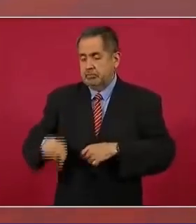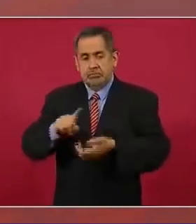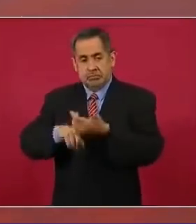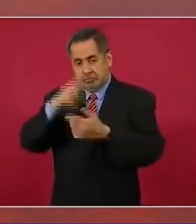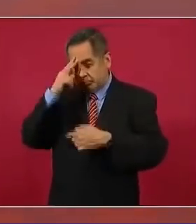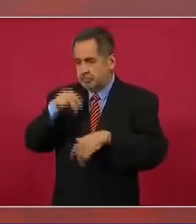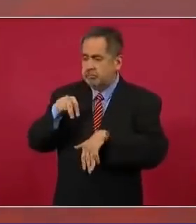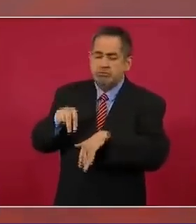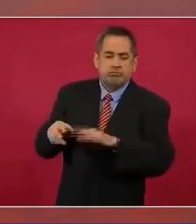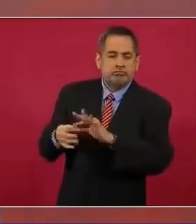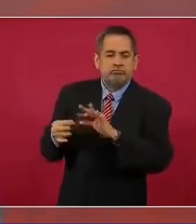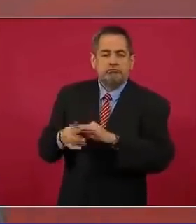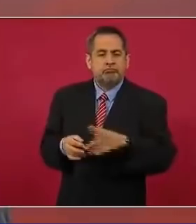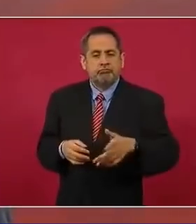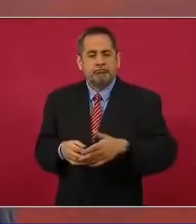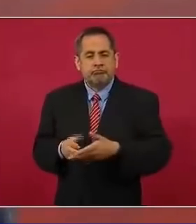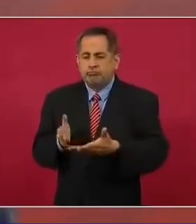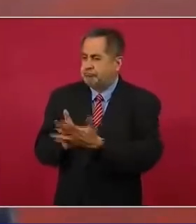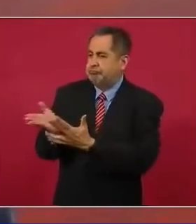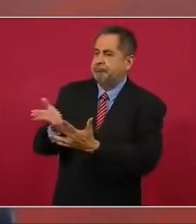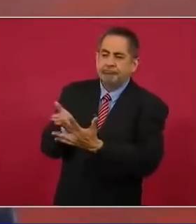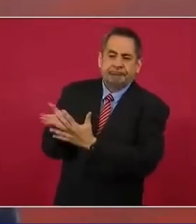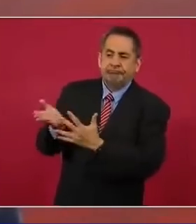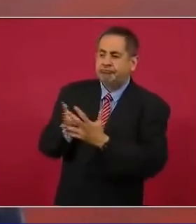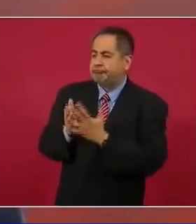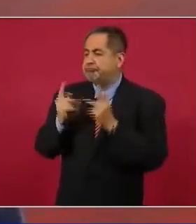Unidos en México y se metía